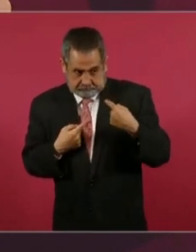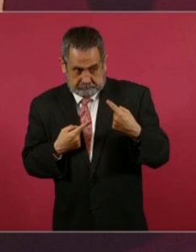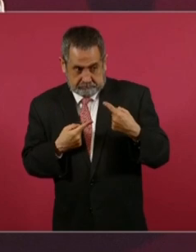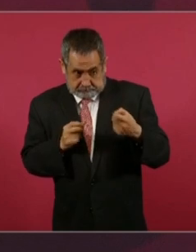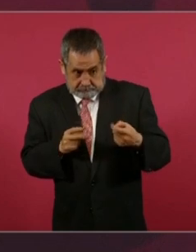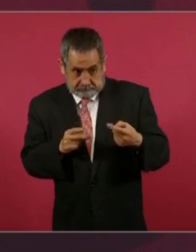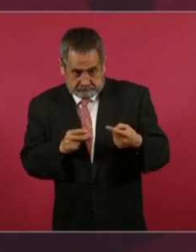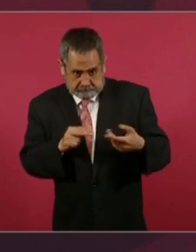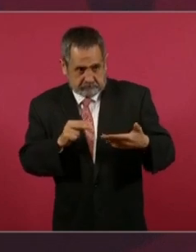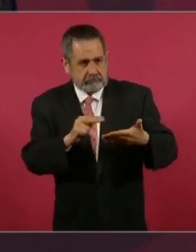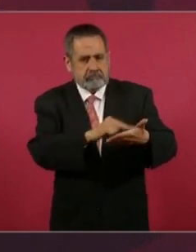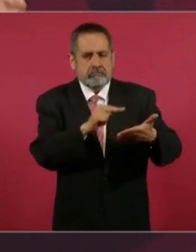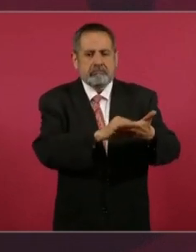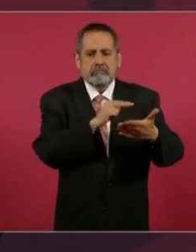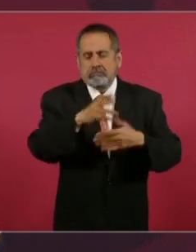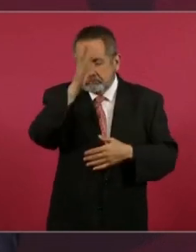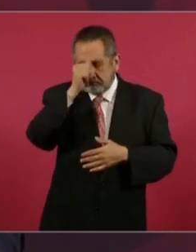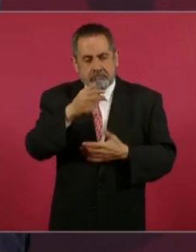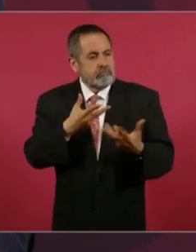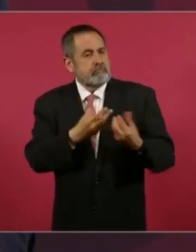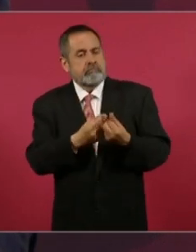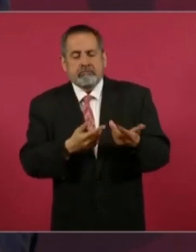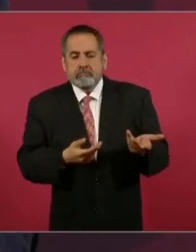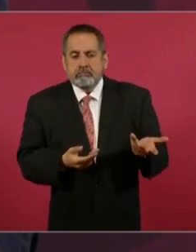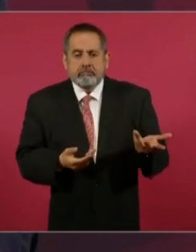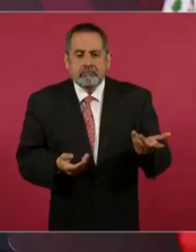Entonces, firman el acuerdo